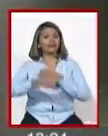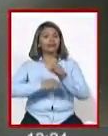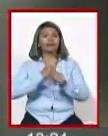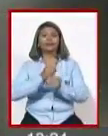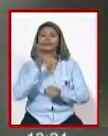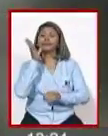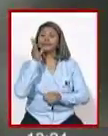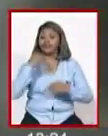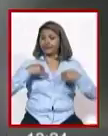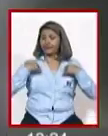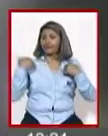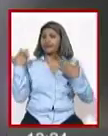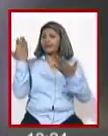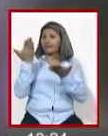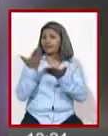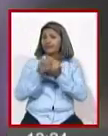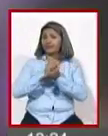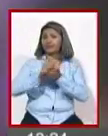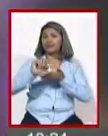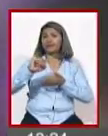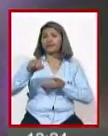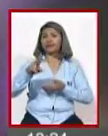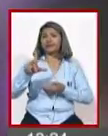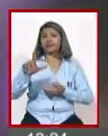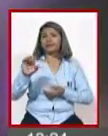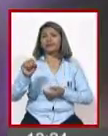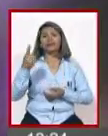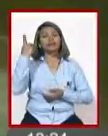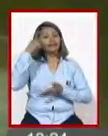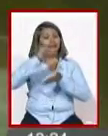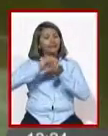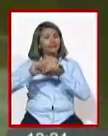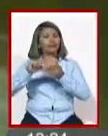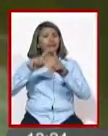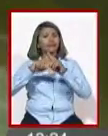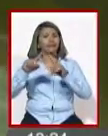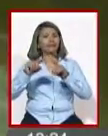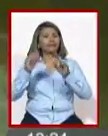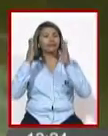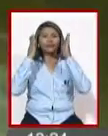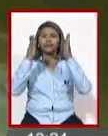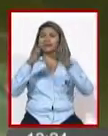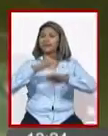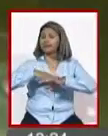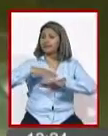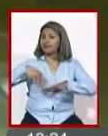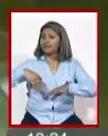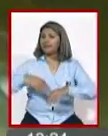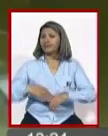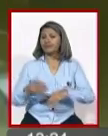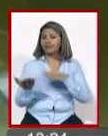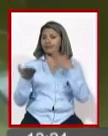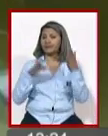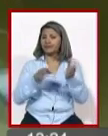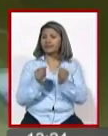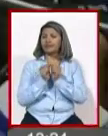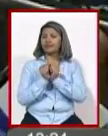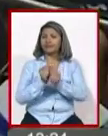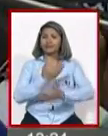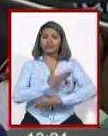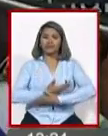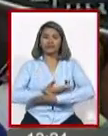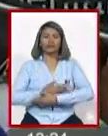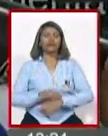madre quien fue derivada desde San Julián a Santa Cruz con una orden directa de operación, pero no la habrían atendido a tiempo y por ello falleció ella junto a su